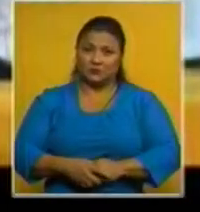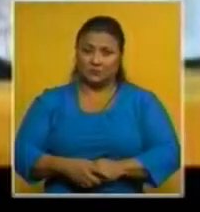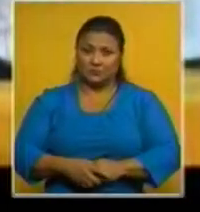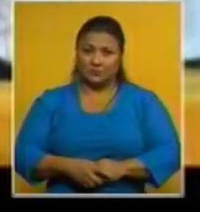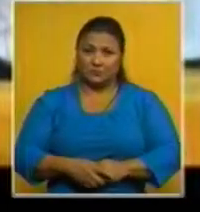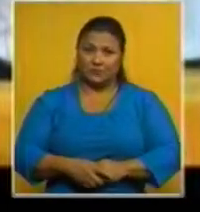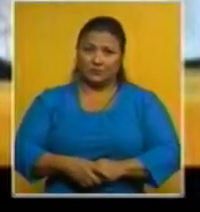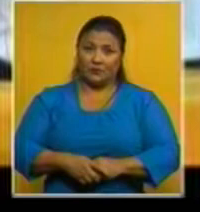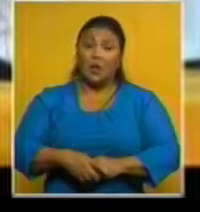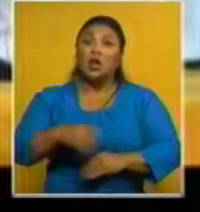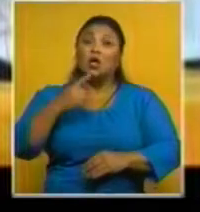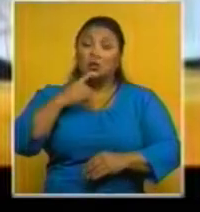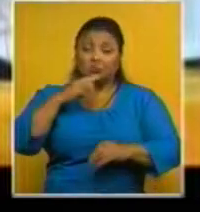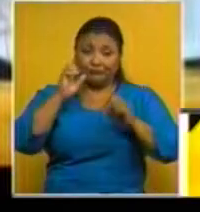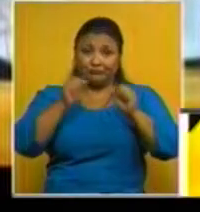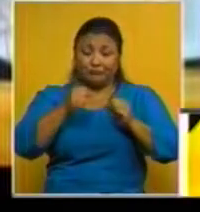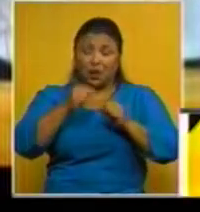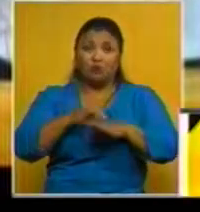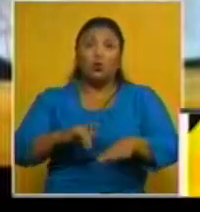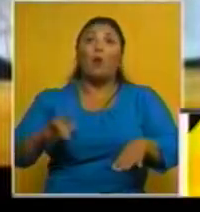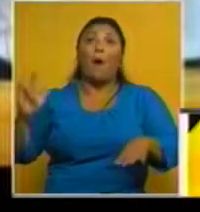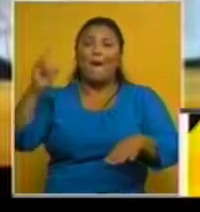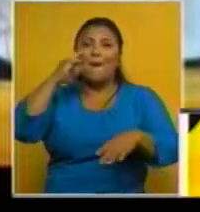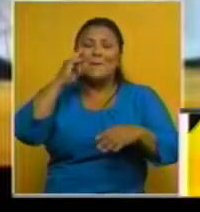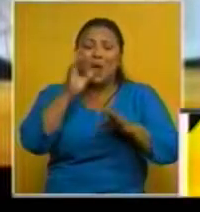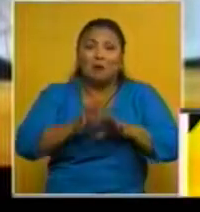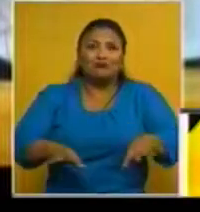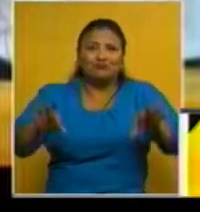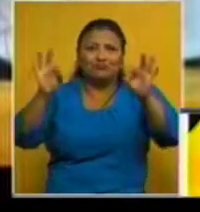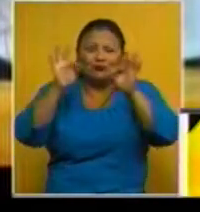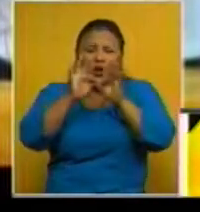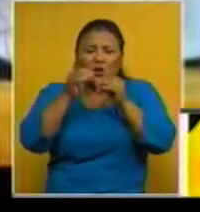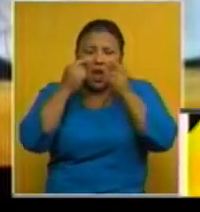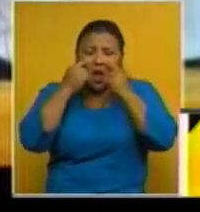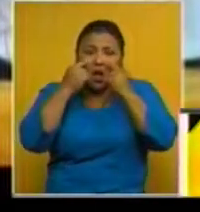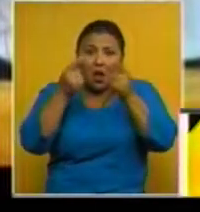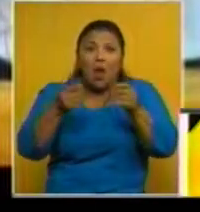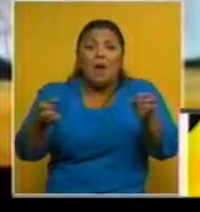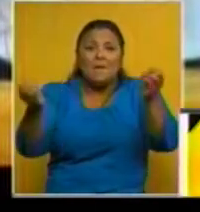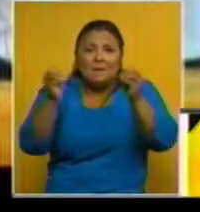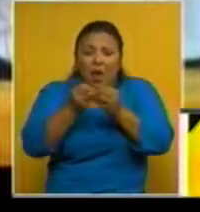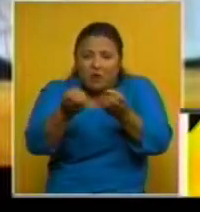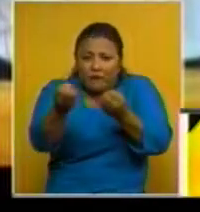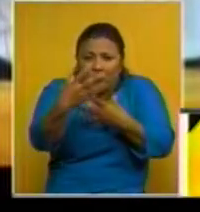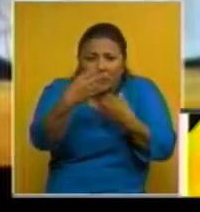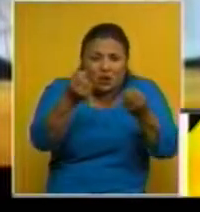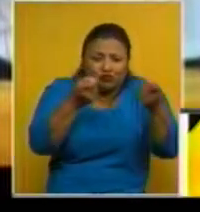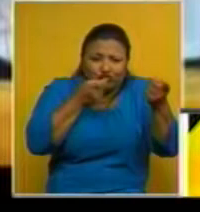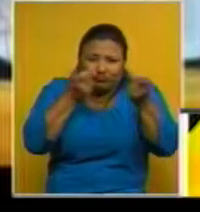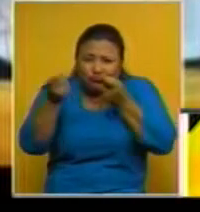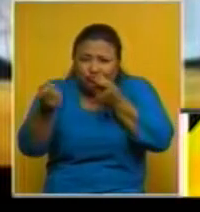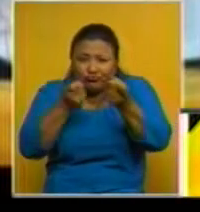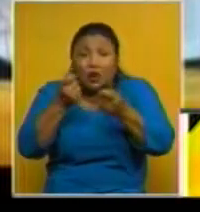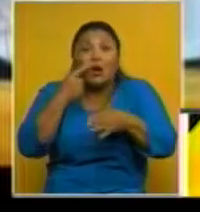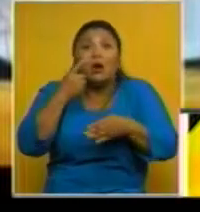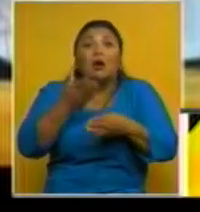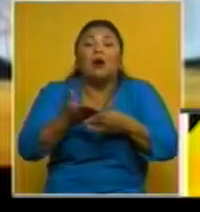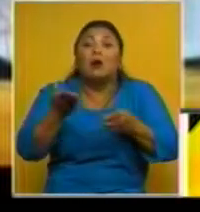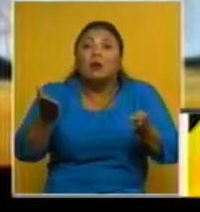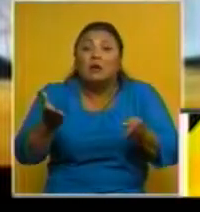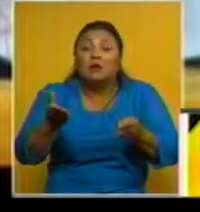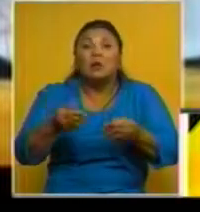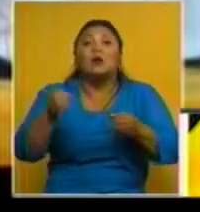Es un vuelo que se lo hará periódicamente y que nos permitirá tener información que en su debido caso